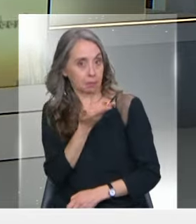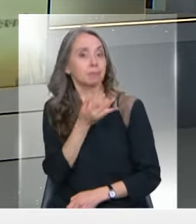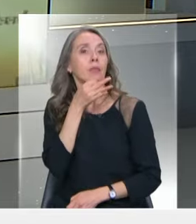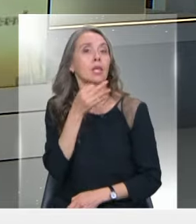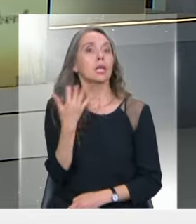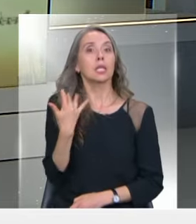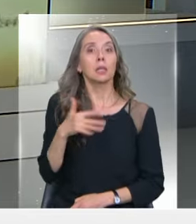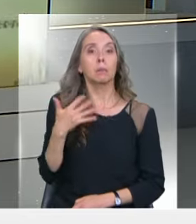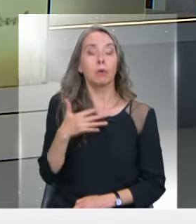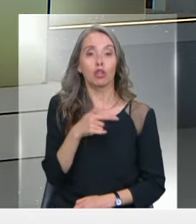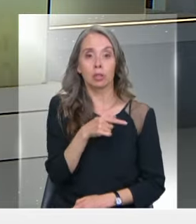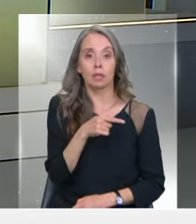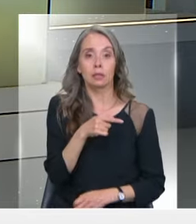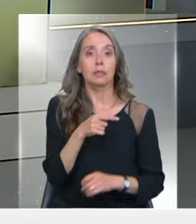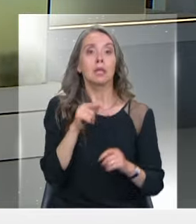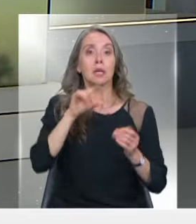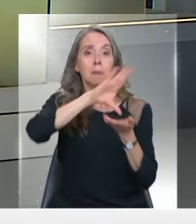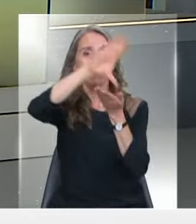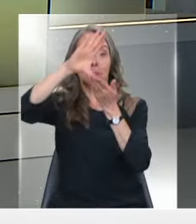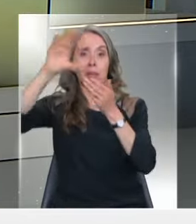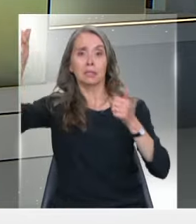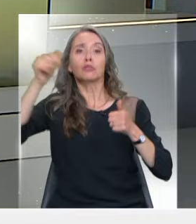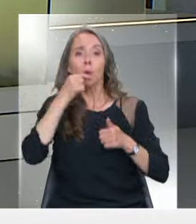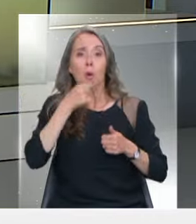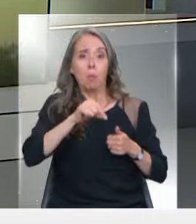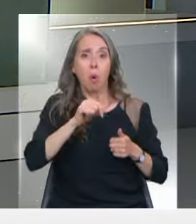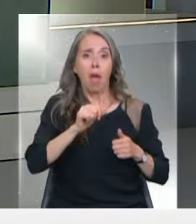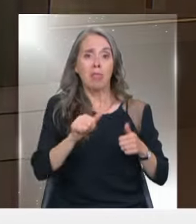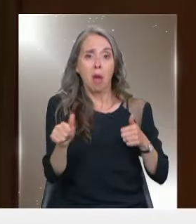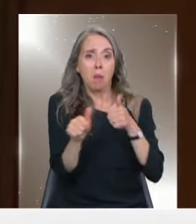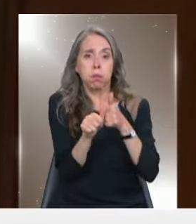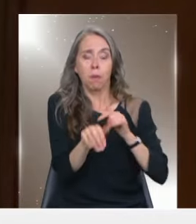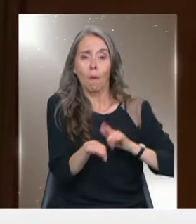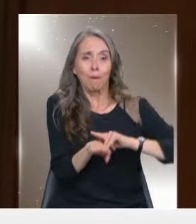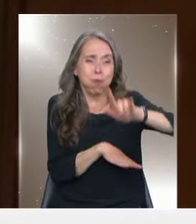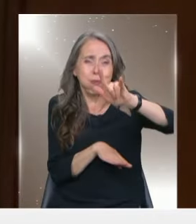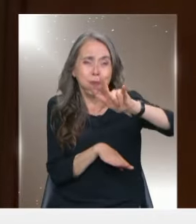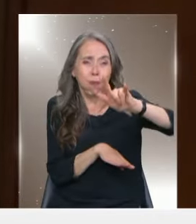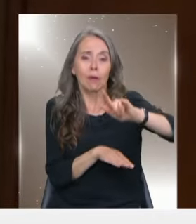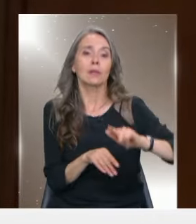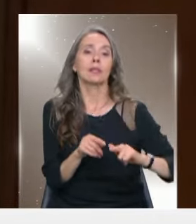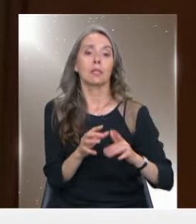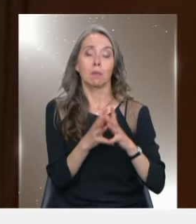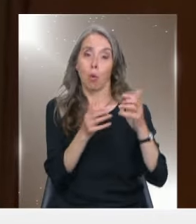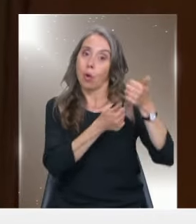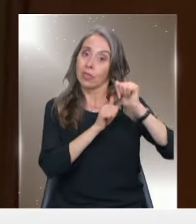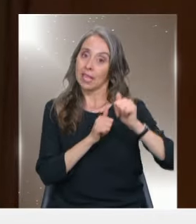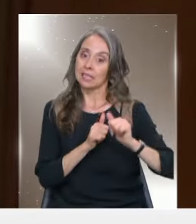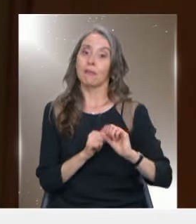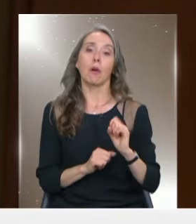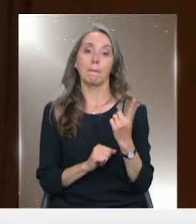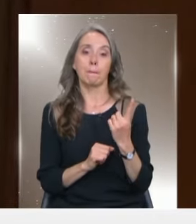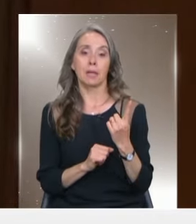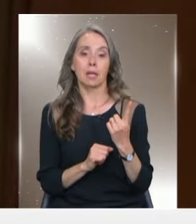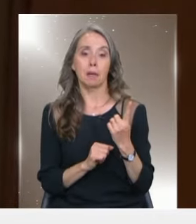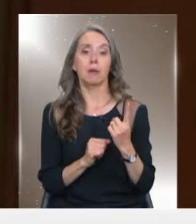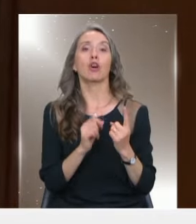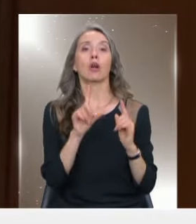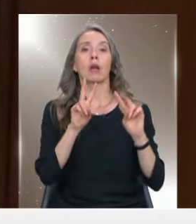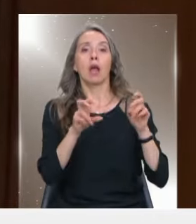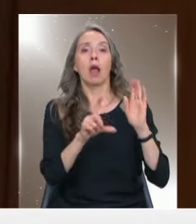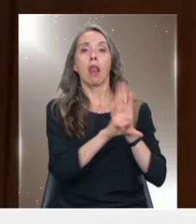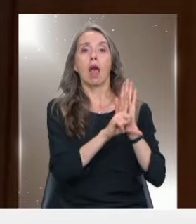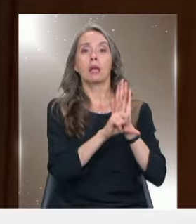de la relevancia y la cercanía de esta posibilidad. Esto significa grandes desafíos, en primer lugar, desde el punto de vista